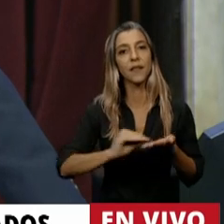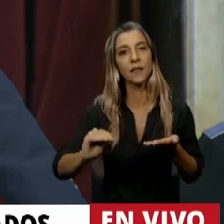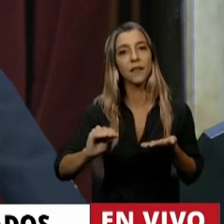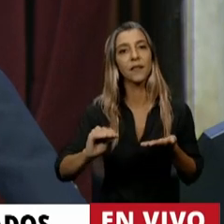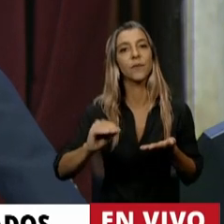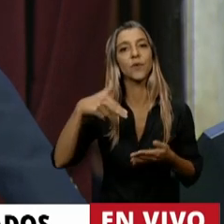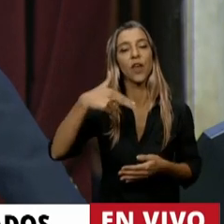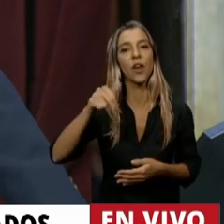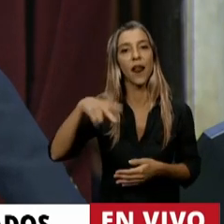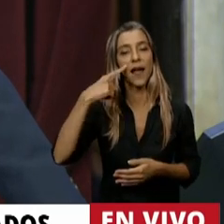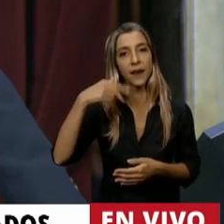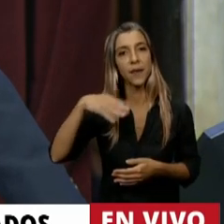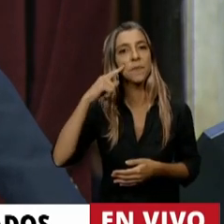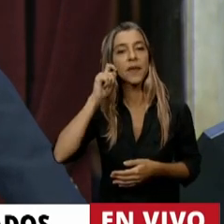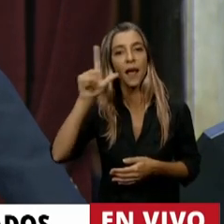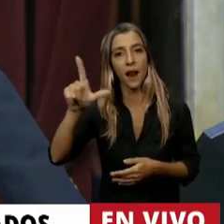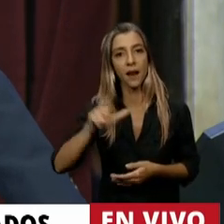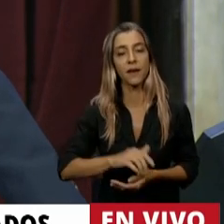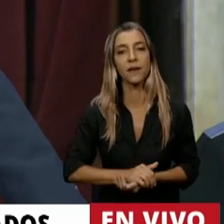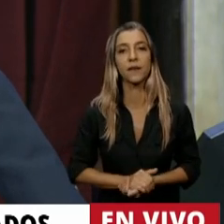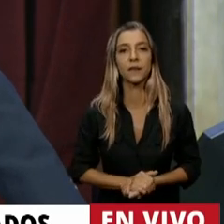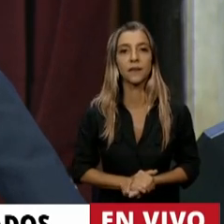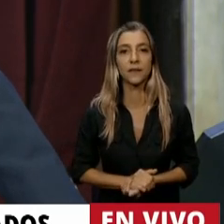Diputado Nani Miguel.